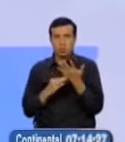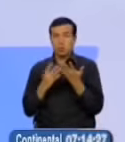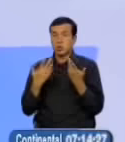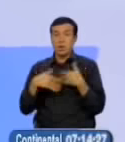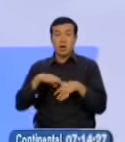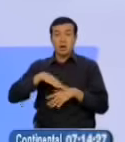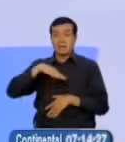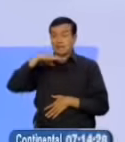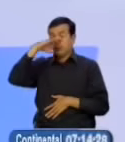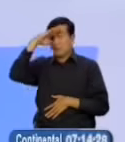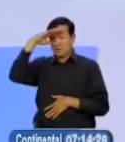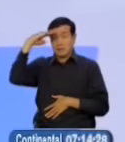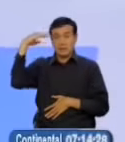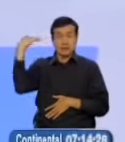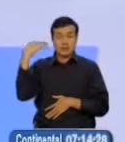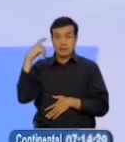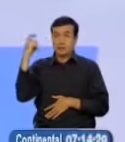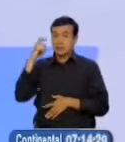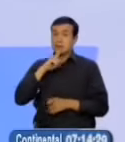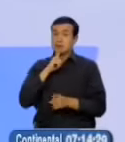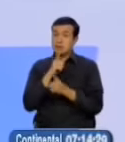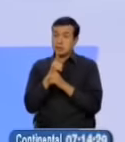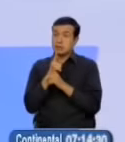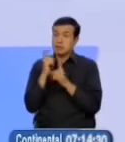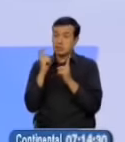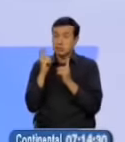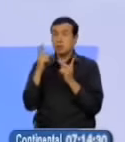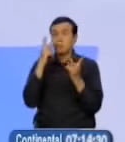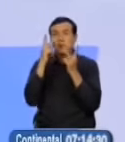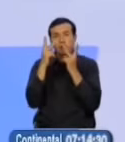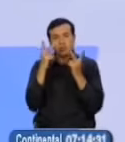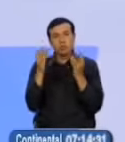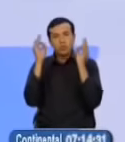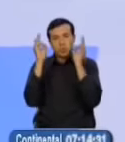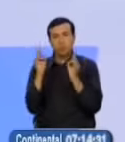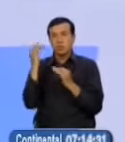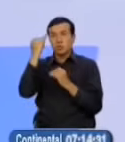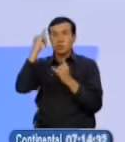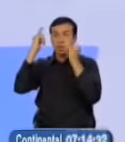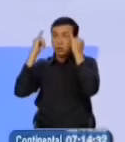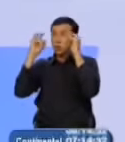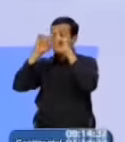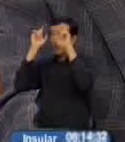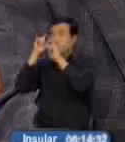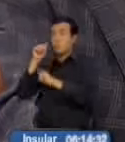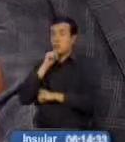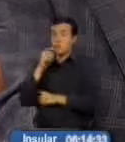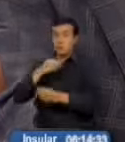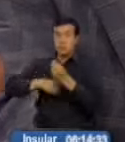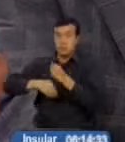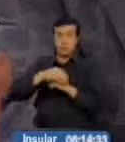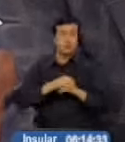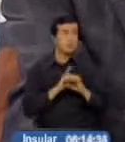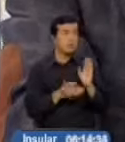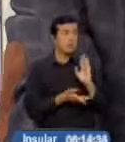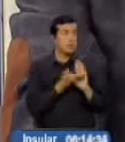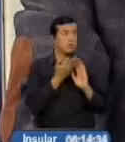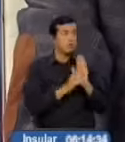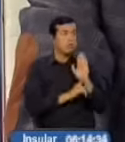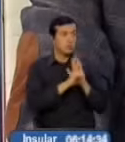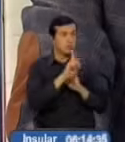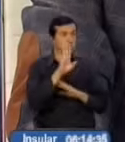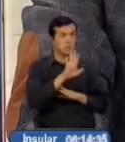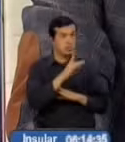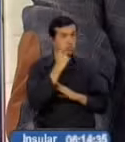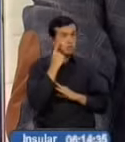asfixiada esa iniciativa privada, y deberíamos lograr justo lo contrario, condiciones para que la iniciativa privada se desarrolle. Para que la iniciativa privada se desarrolle, pero también hay algo